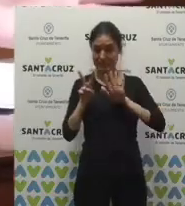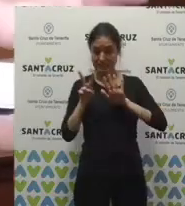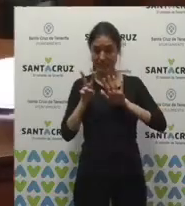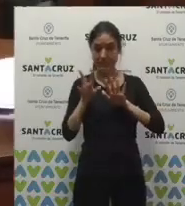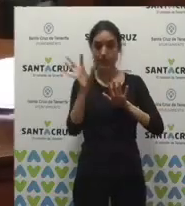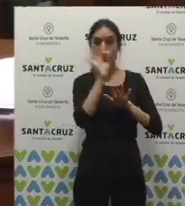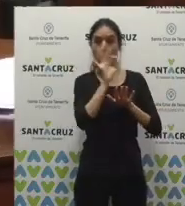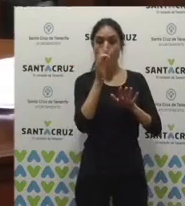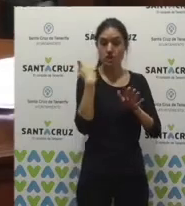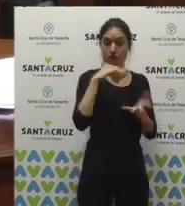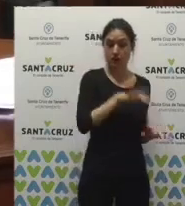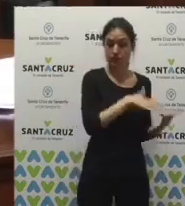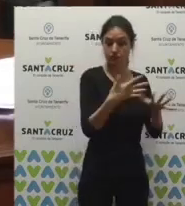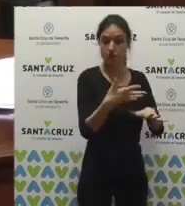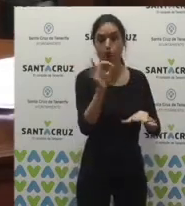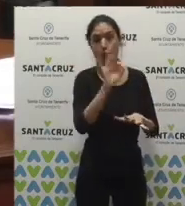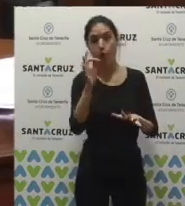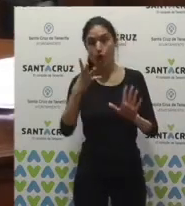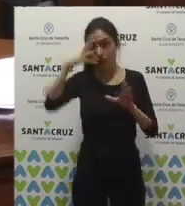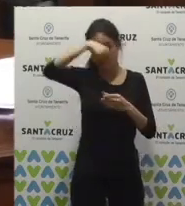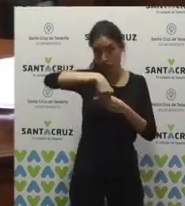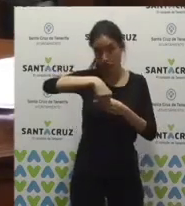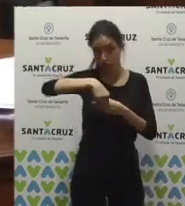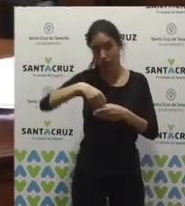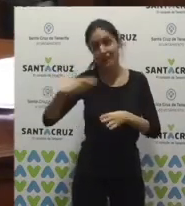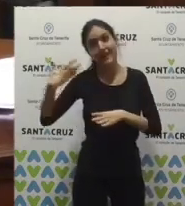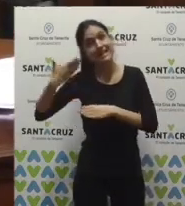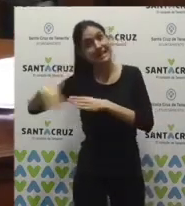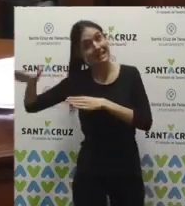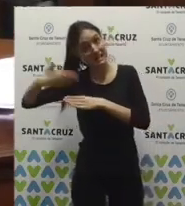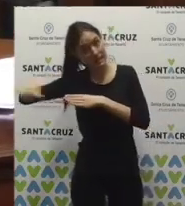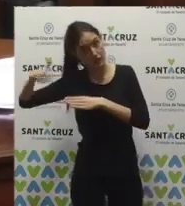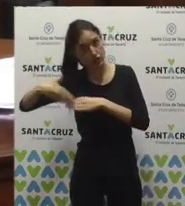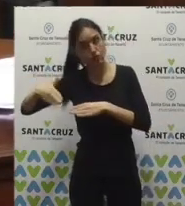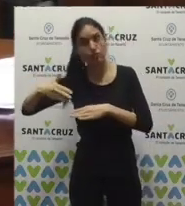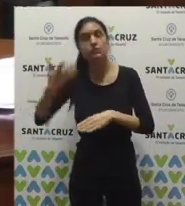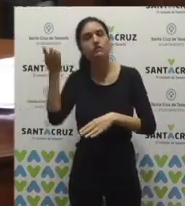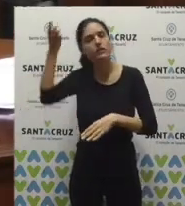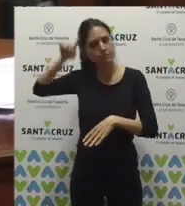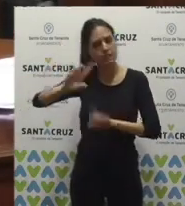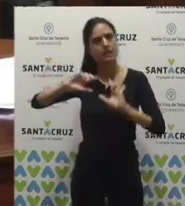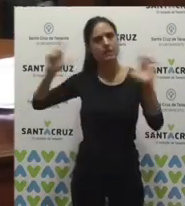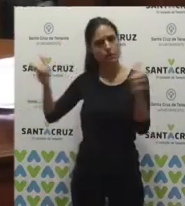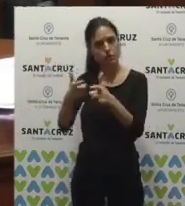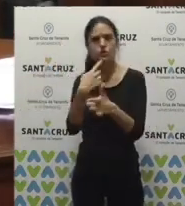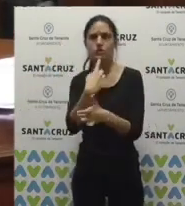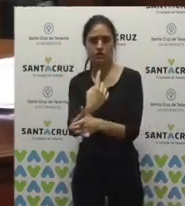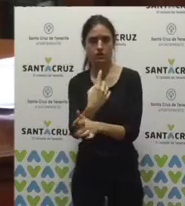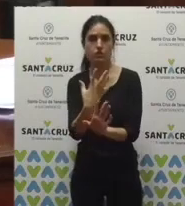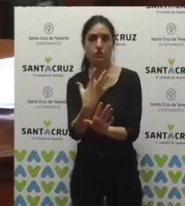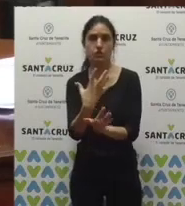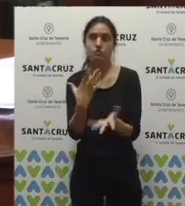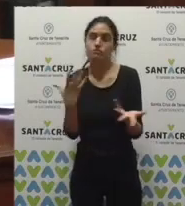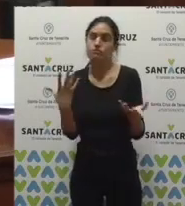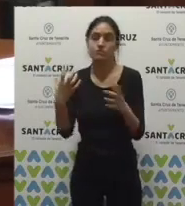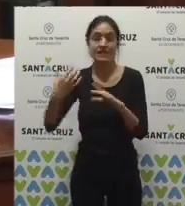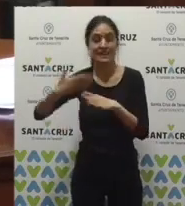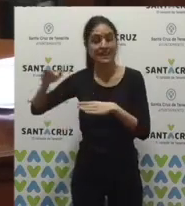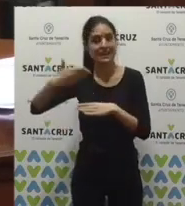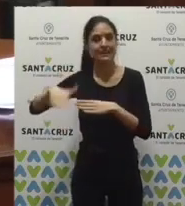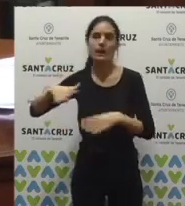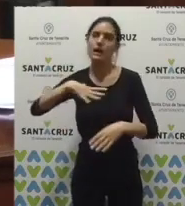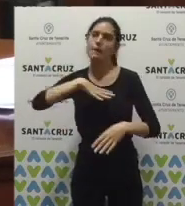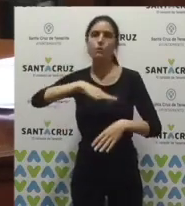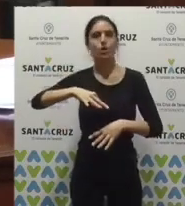bien se han ejecutado o bien ya están dentro y las otras que además es algo que también se comentó en la reunión no podemos hacer demagogia